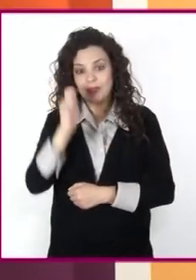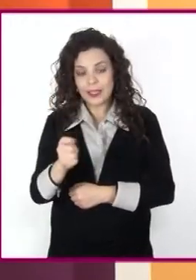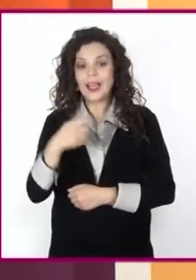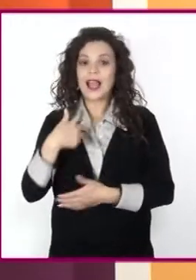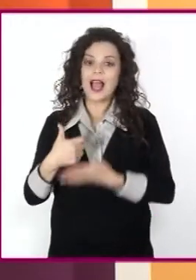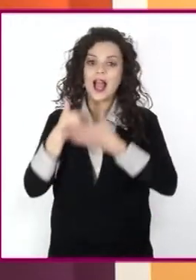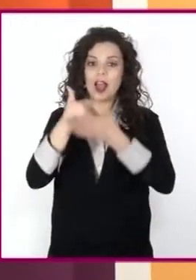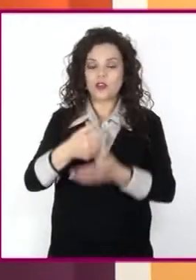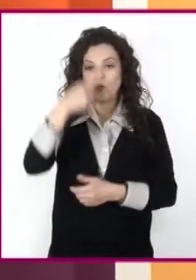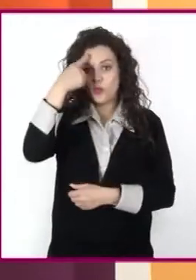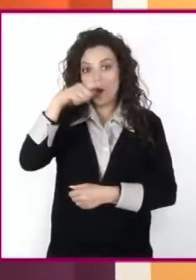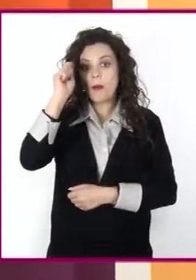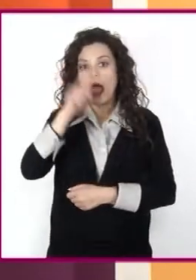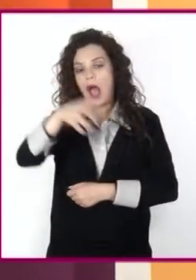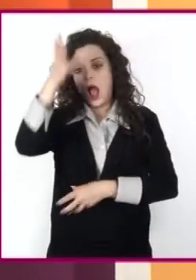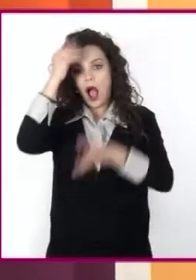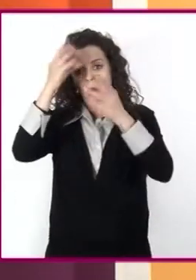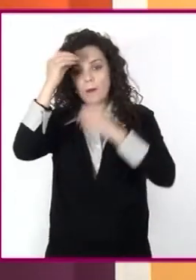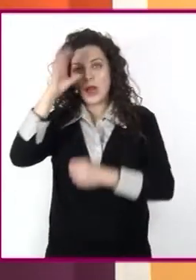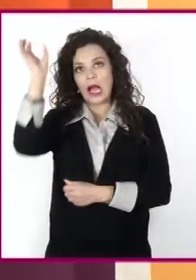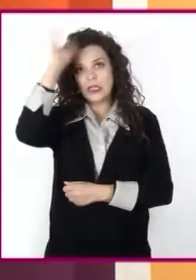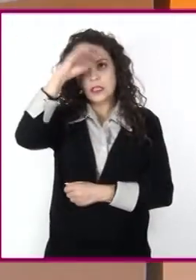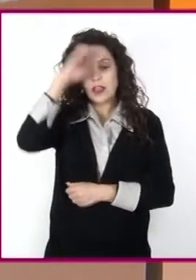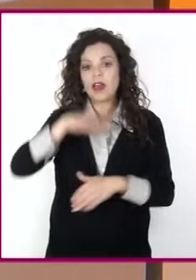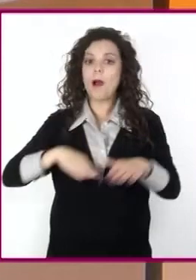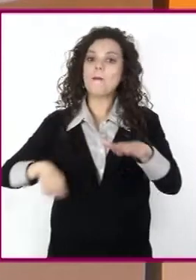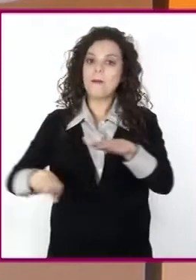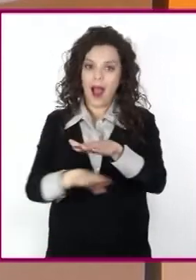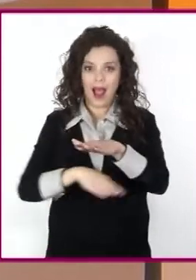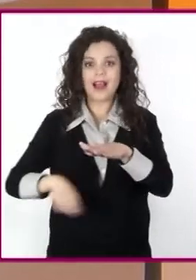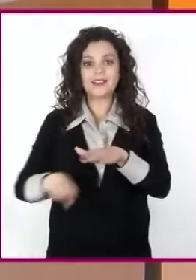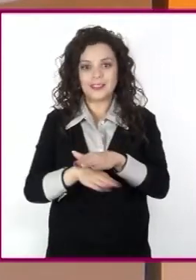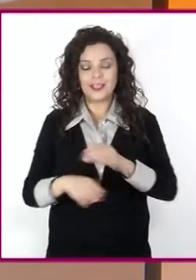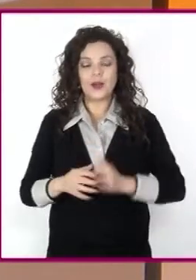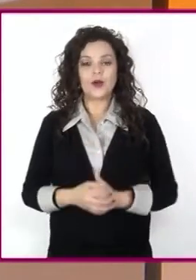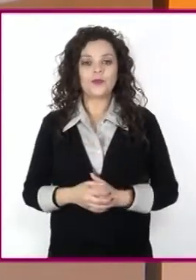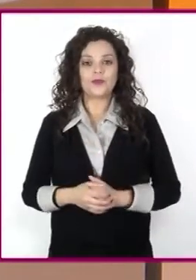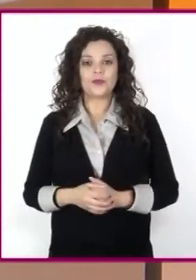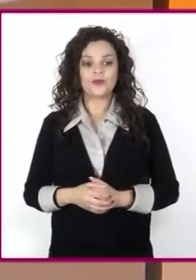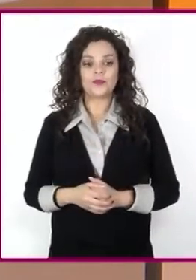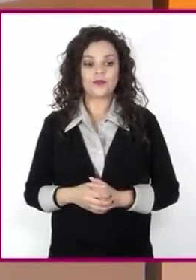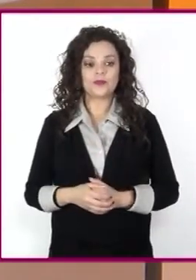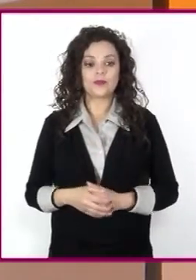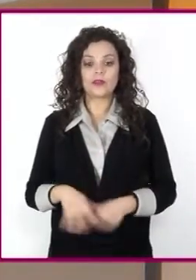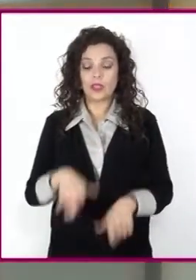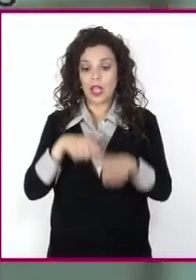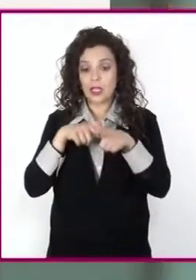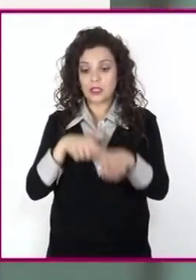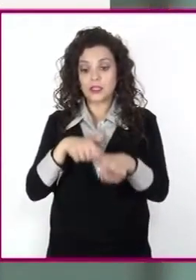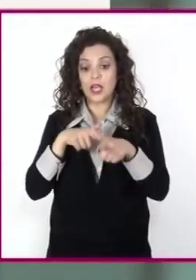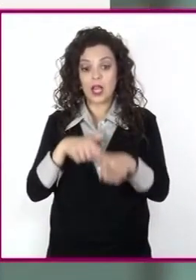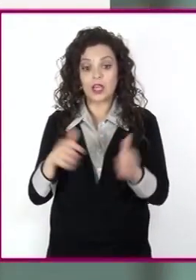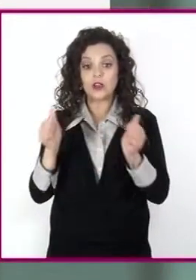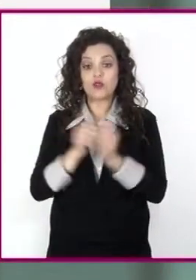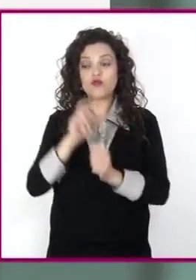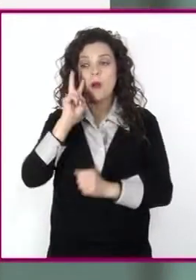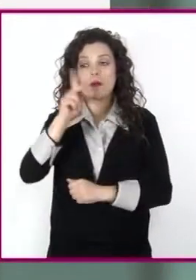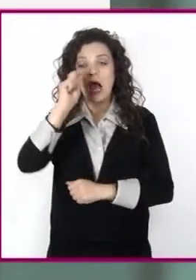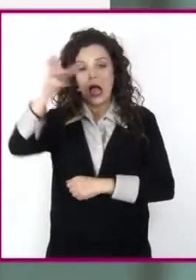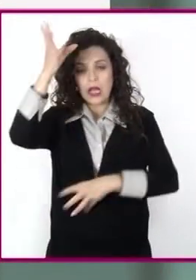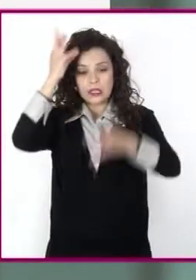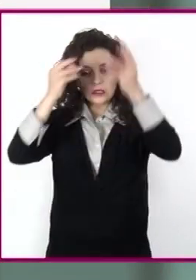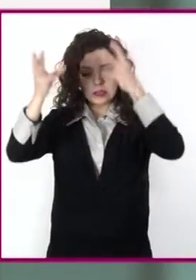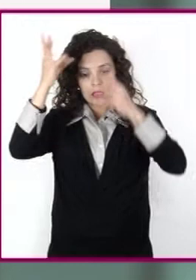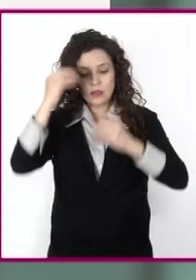formación científica básica. En esta sesión continuaremos con el aprendizaje esperado. Describe la importancia,